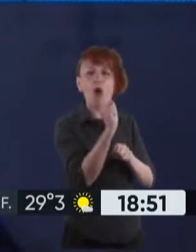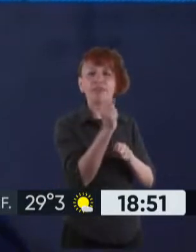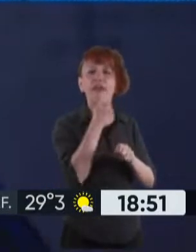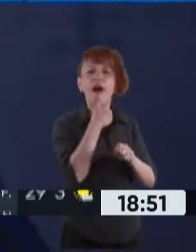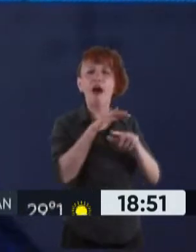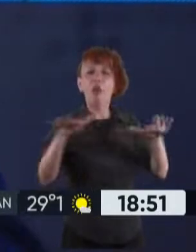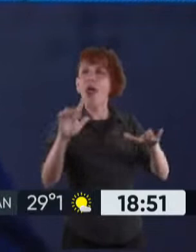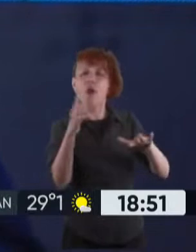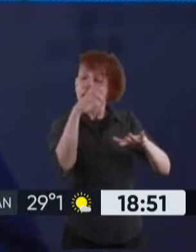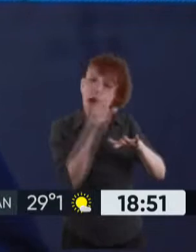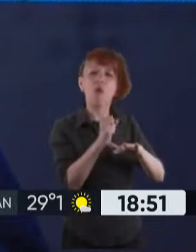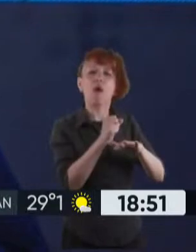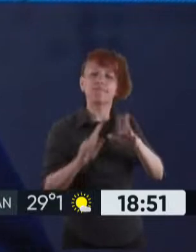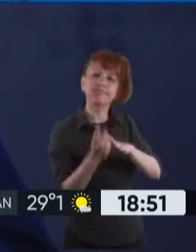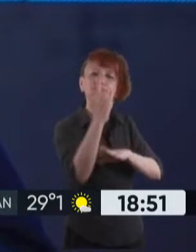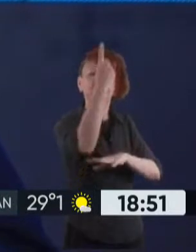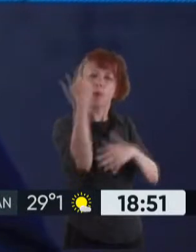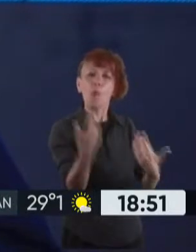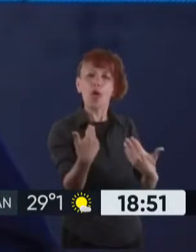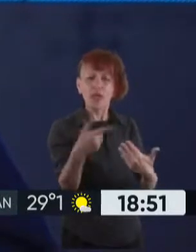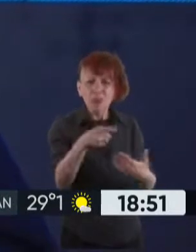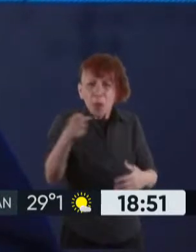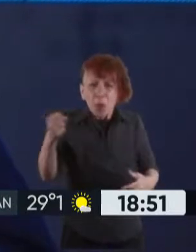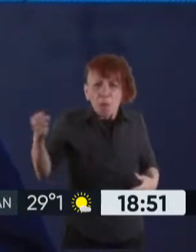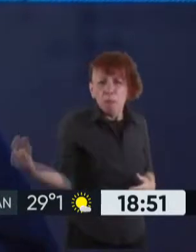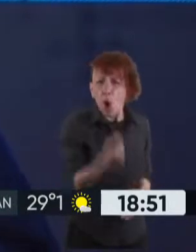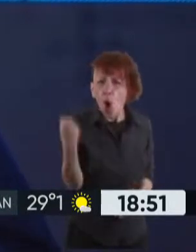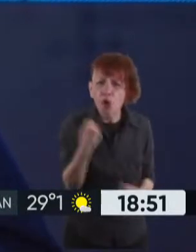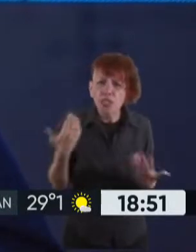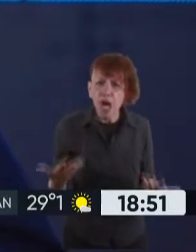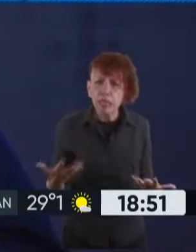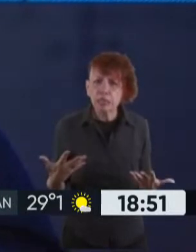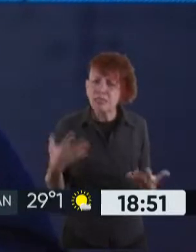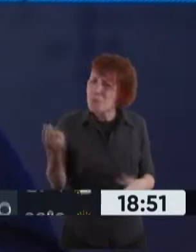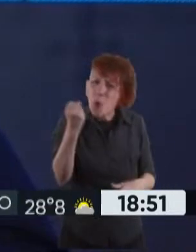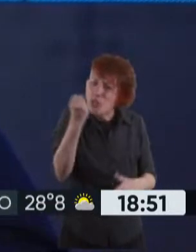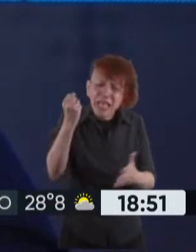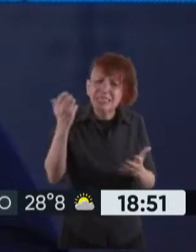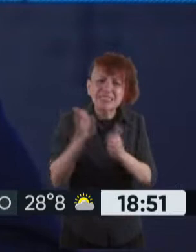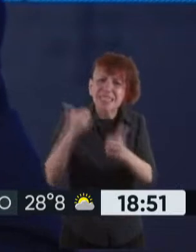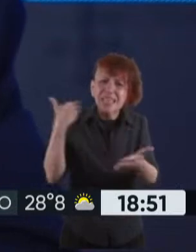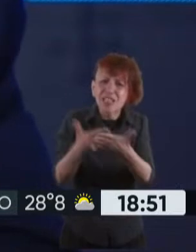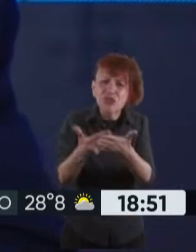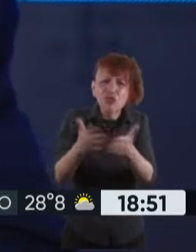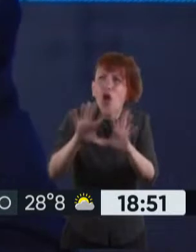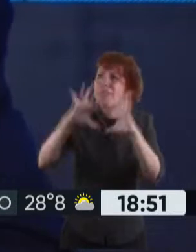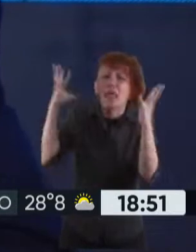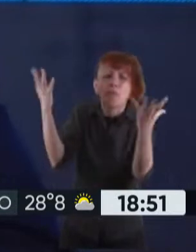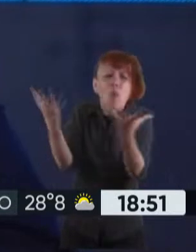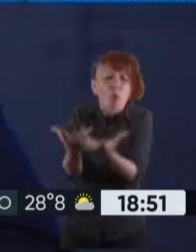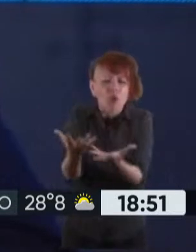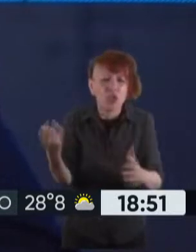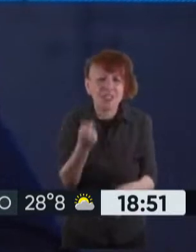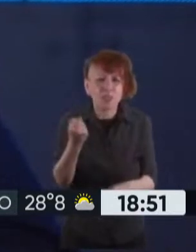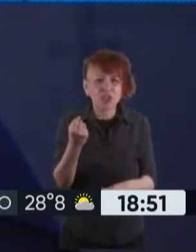agua, es importantísimo, tiene una trascendencia enorme. en términos humanitarios. Nosotros que venimos